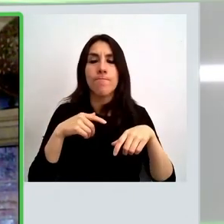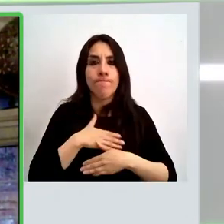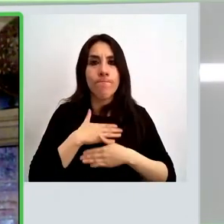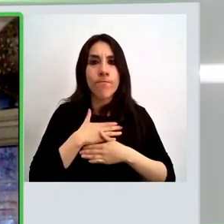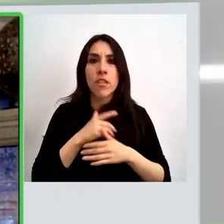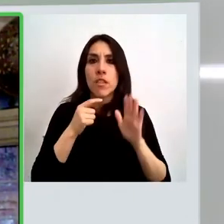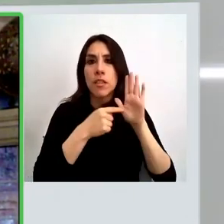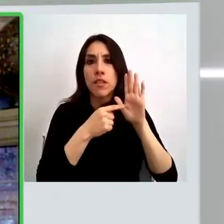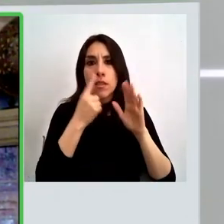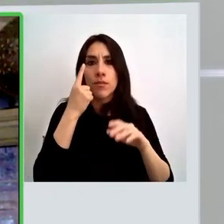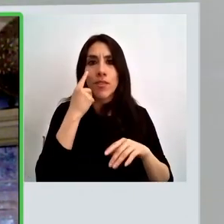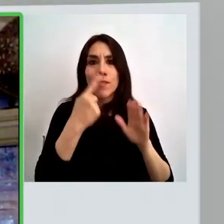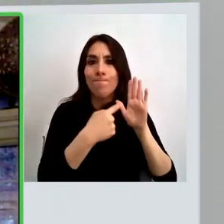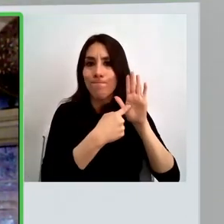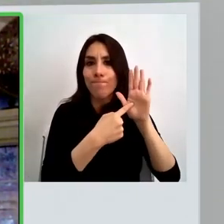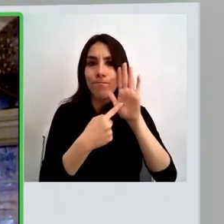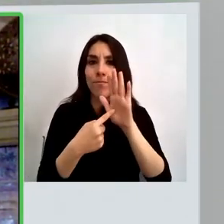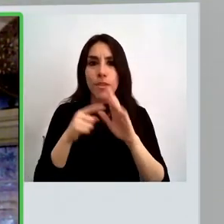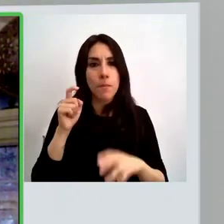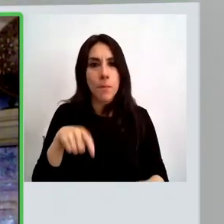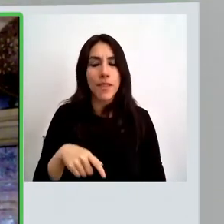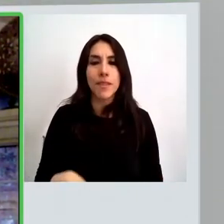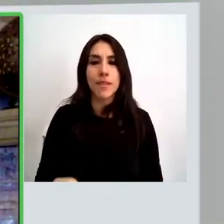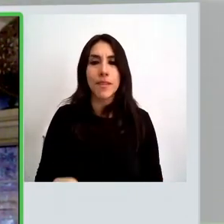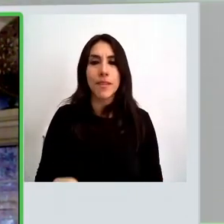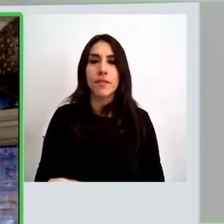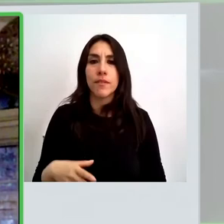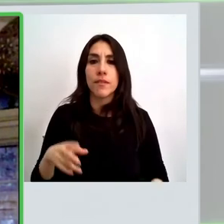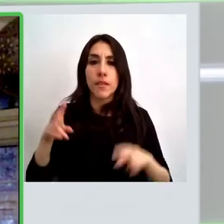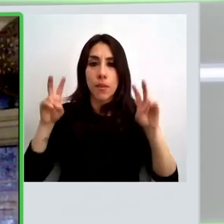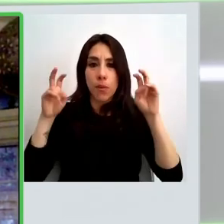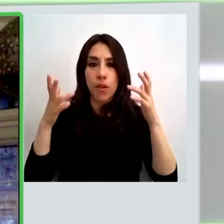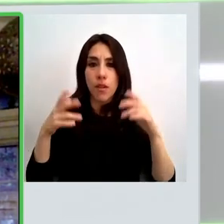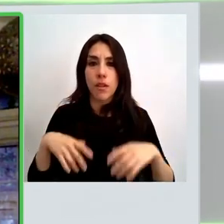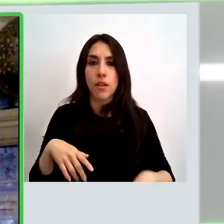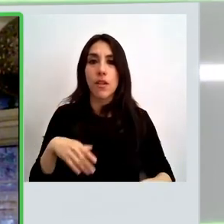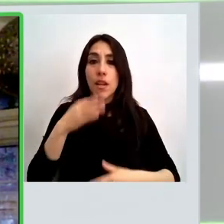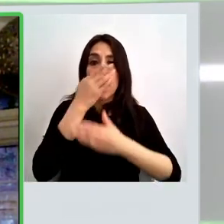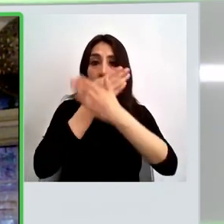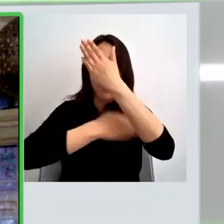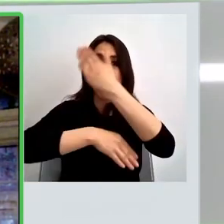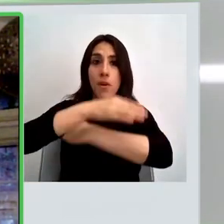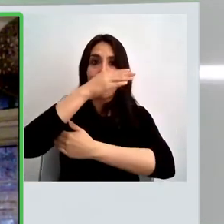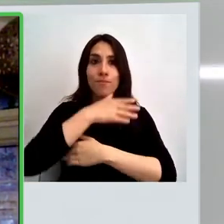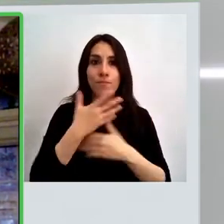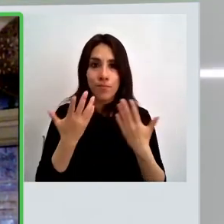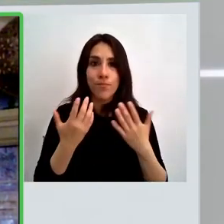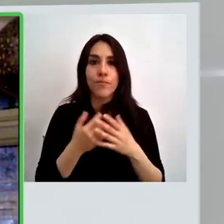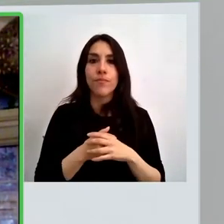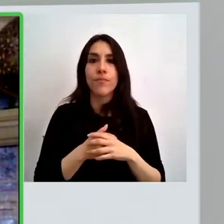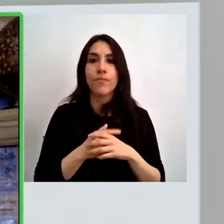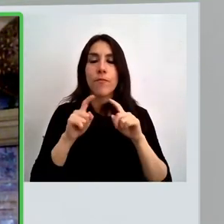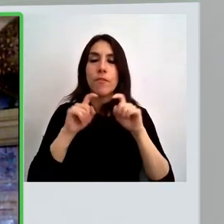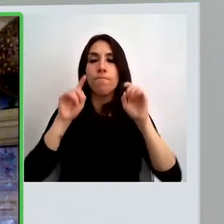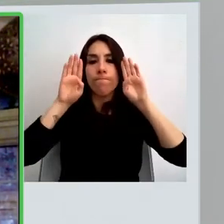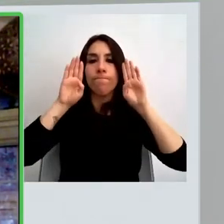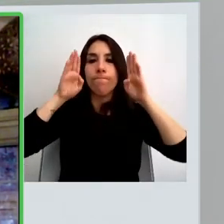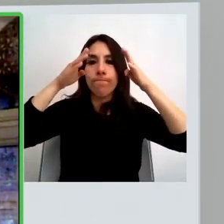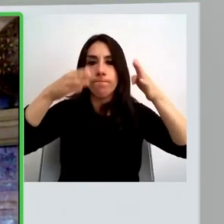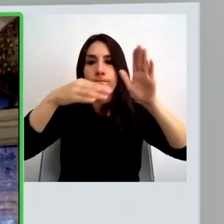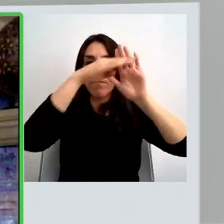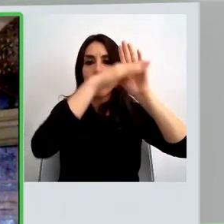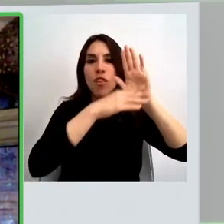jugarlo en el aspecto de la discapacidad específicamente legislaciones ante la discriminación tiene un rol muy